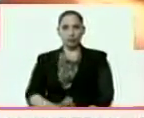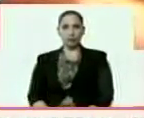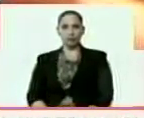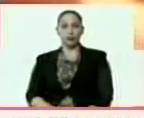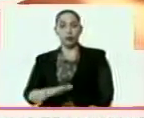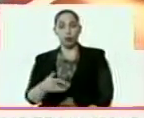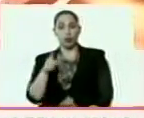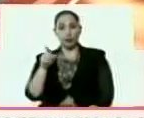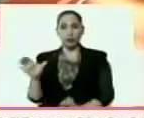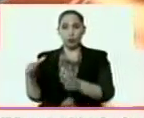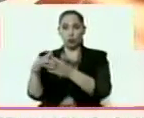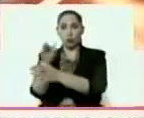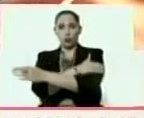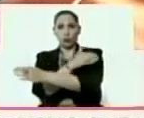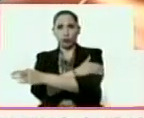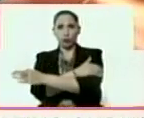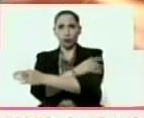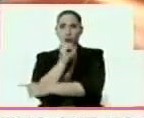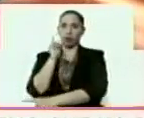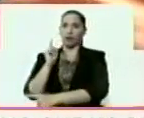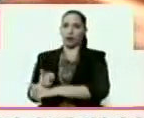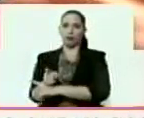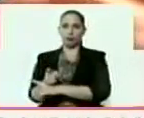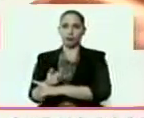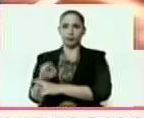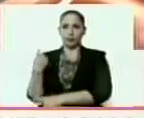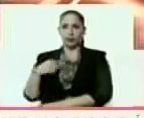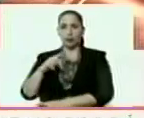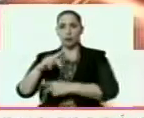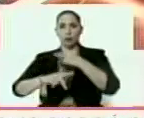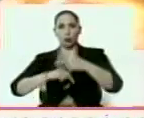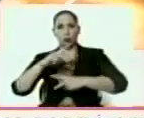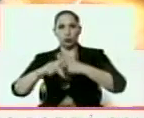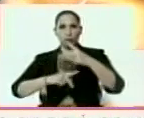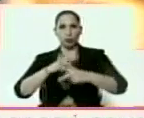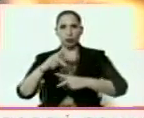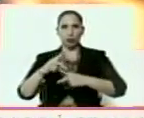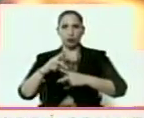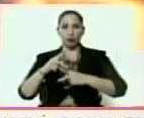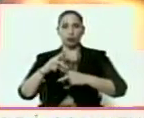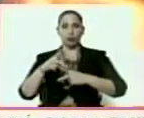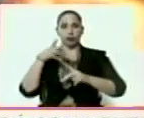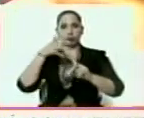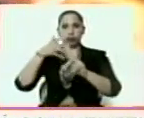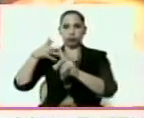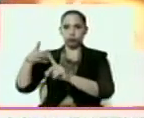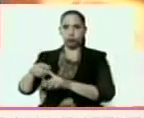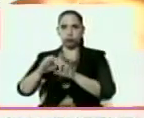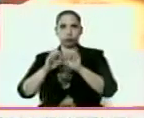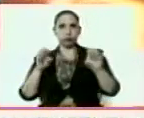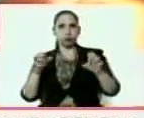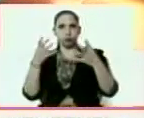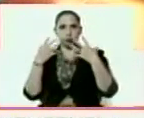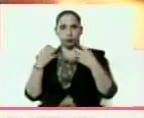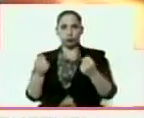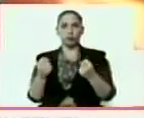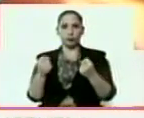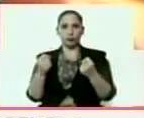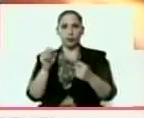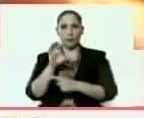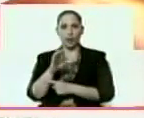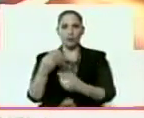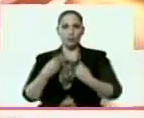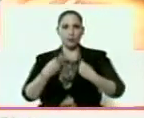esos sectores extremistas deben tener un proceso de reeducación, de entender que en un país se